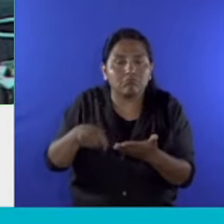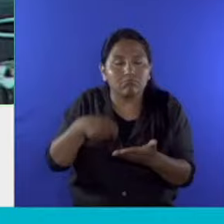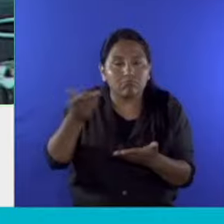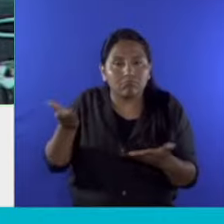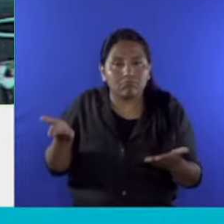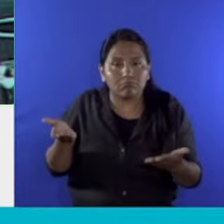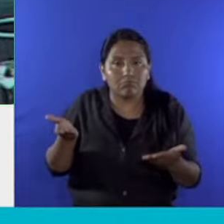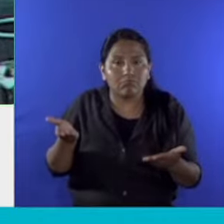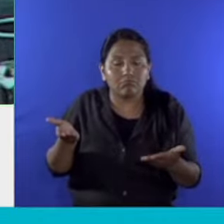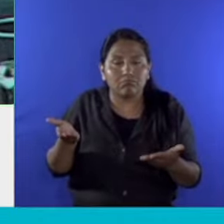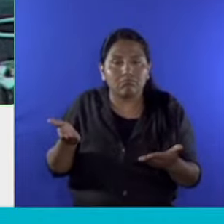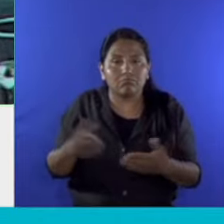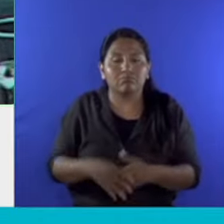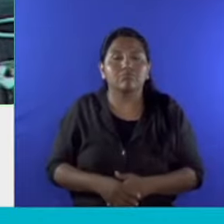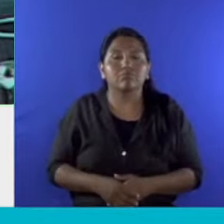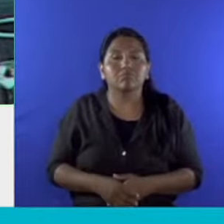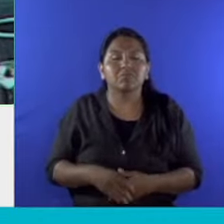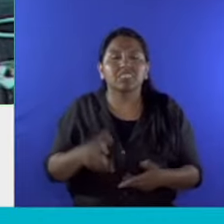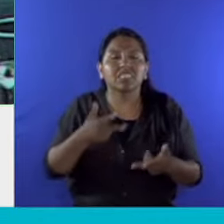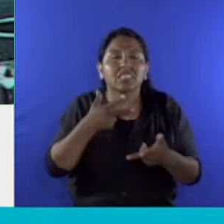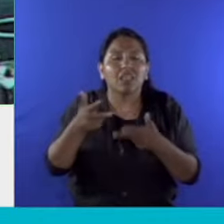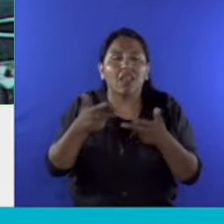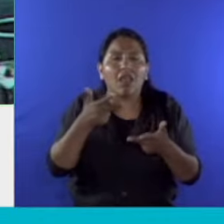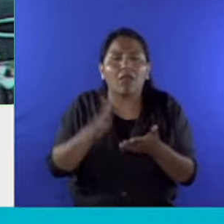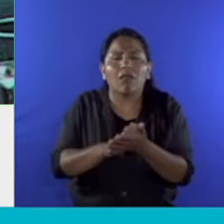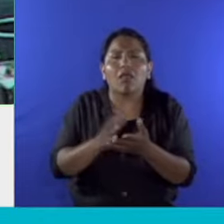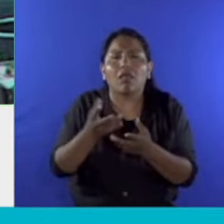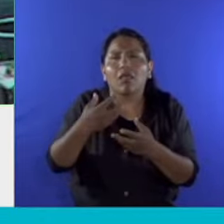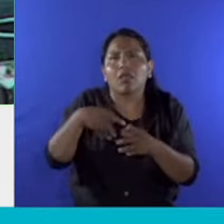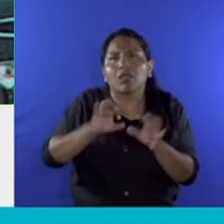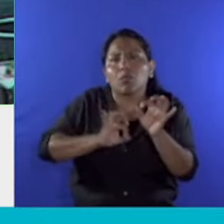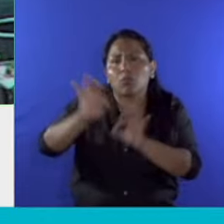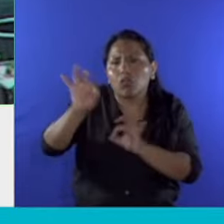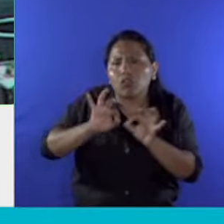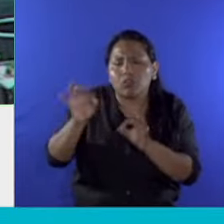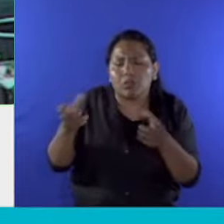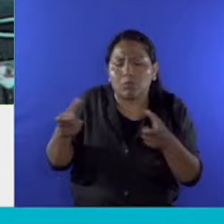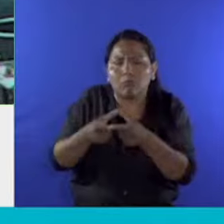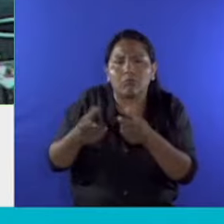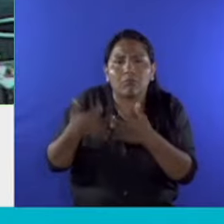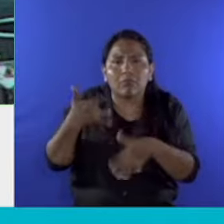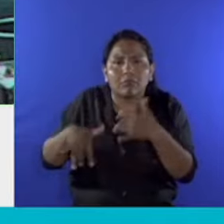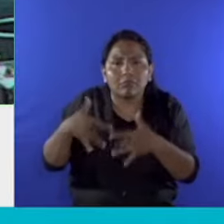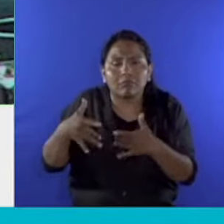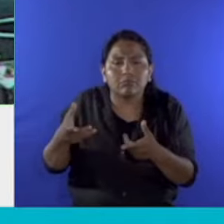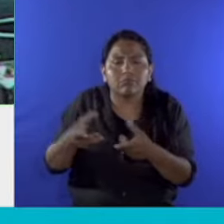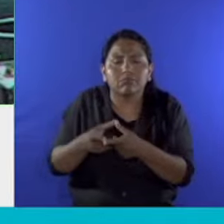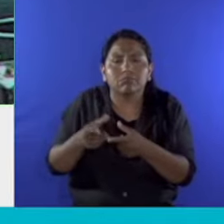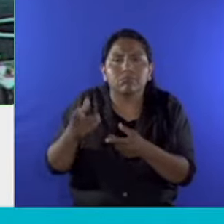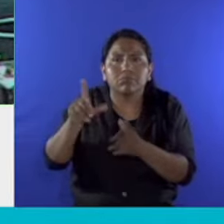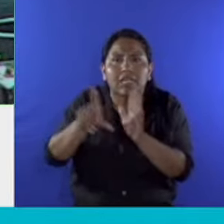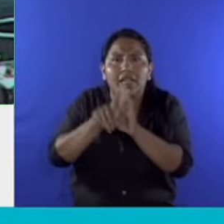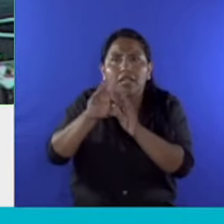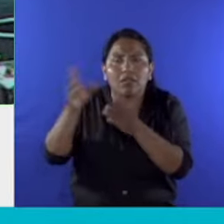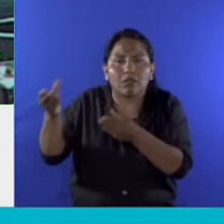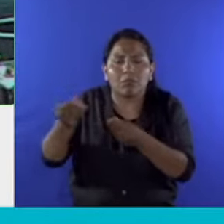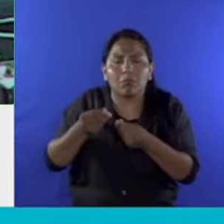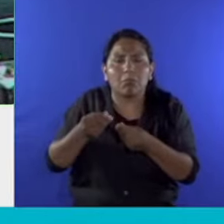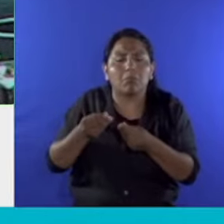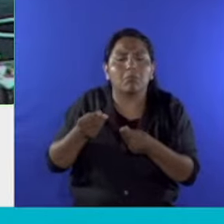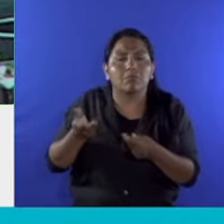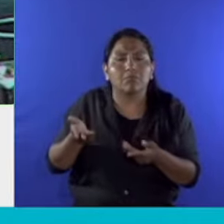Se habla de un despacho a las apuradas de un proyecto que entró a la legislatura con